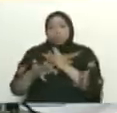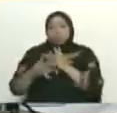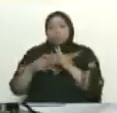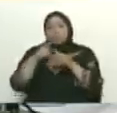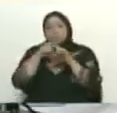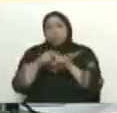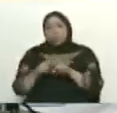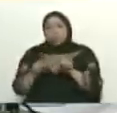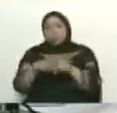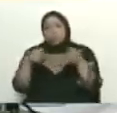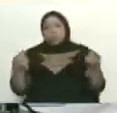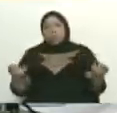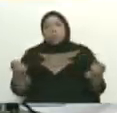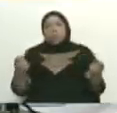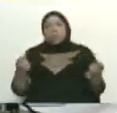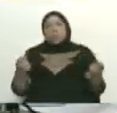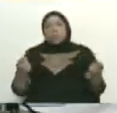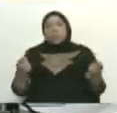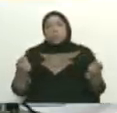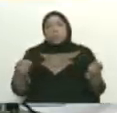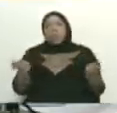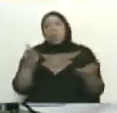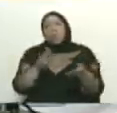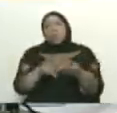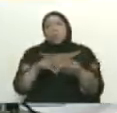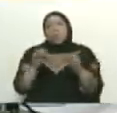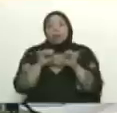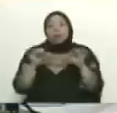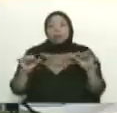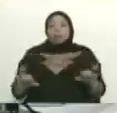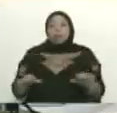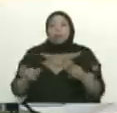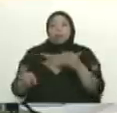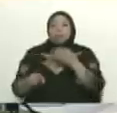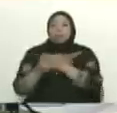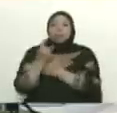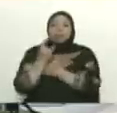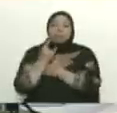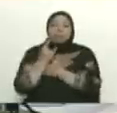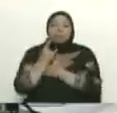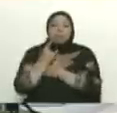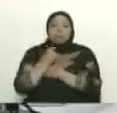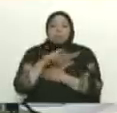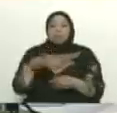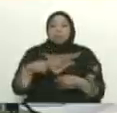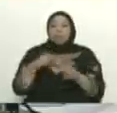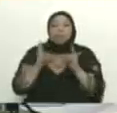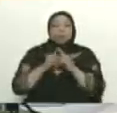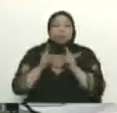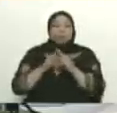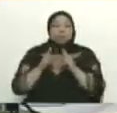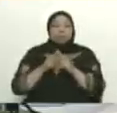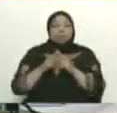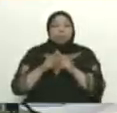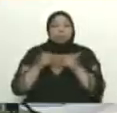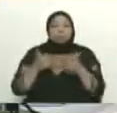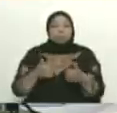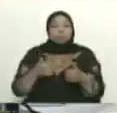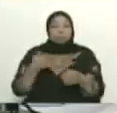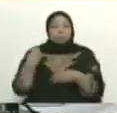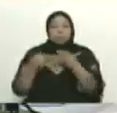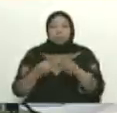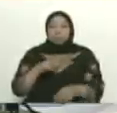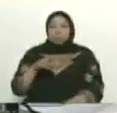quiten los cuadernos. O sea, vuelvan al sistema del fraude, que es el que nosotros conocemos y dominamos bien. Es lo que